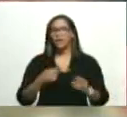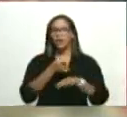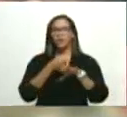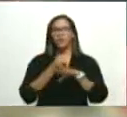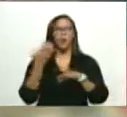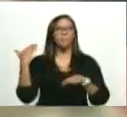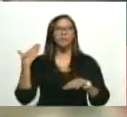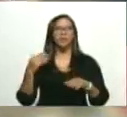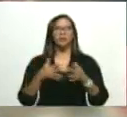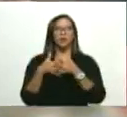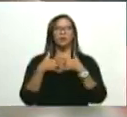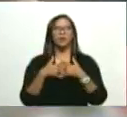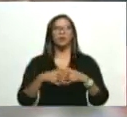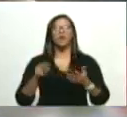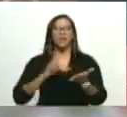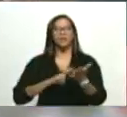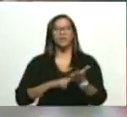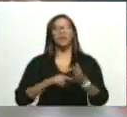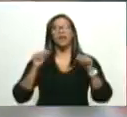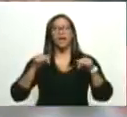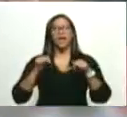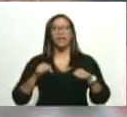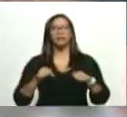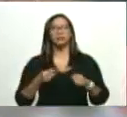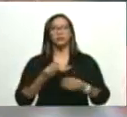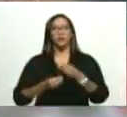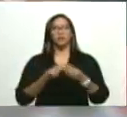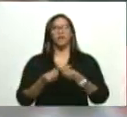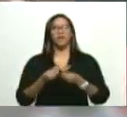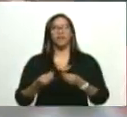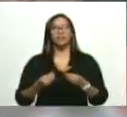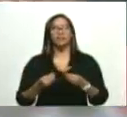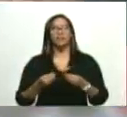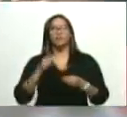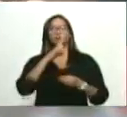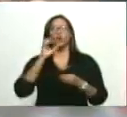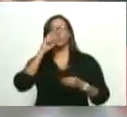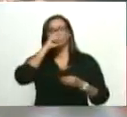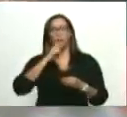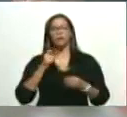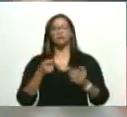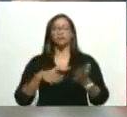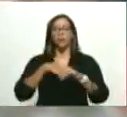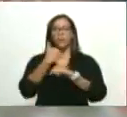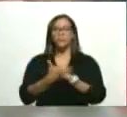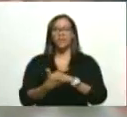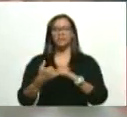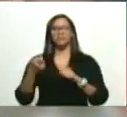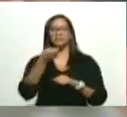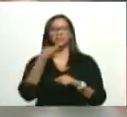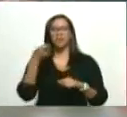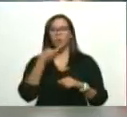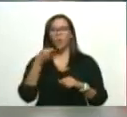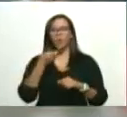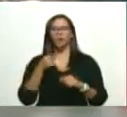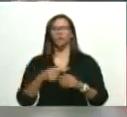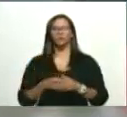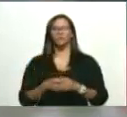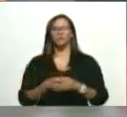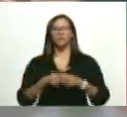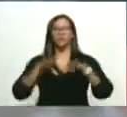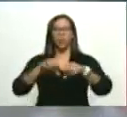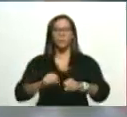Estados Unidos. En realidad esto ha sido 200 años de una estrategia de tratar de dominar